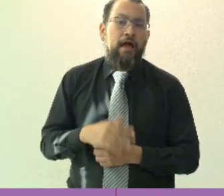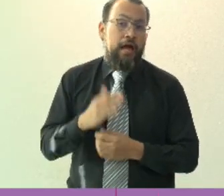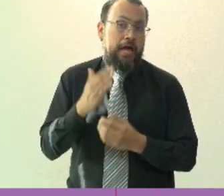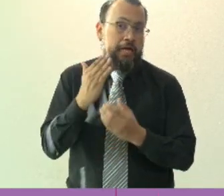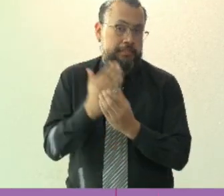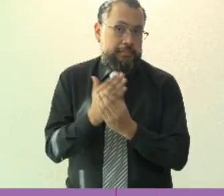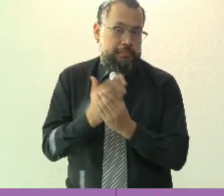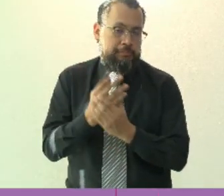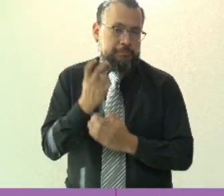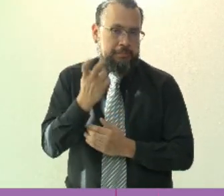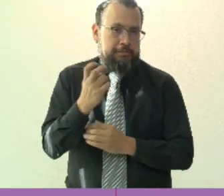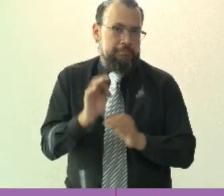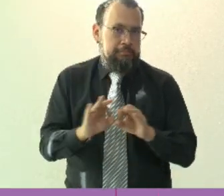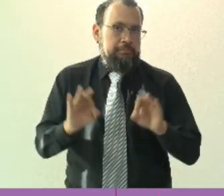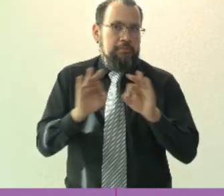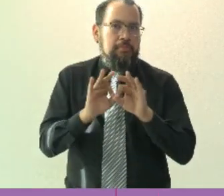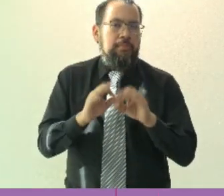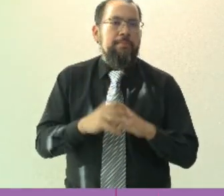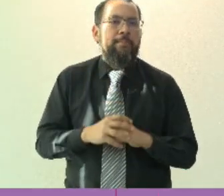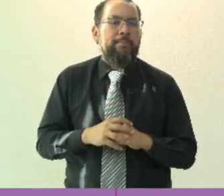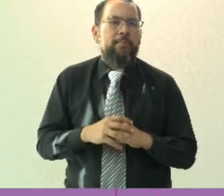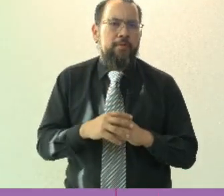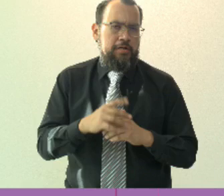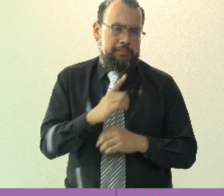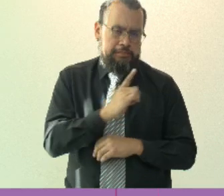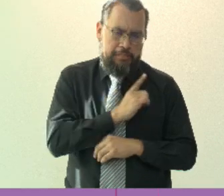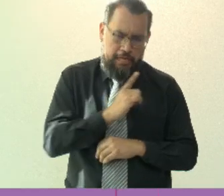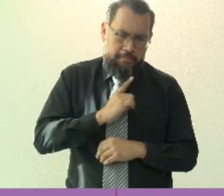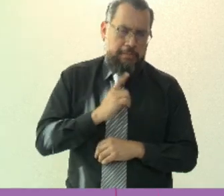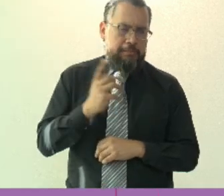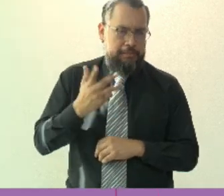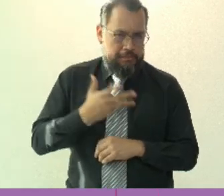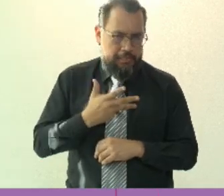archivos. Bueno, ya nos dijeron que tenemos que tener archivos,